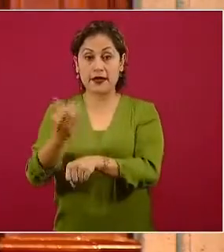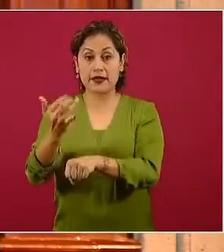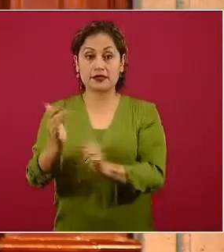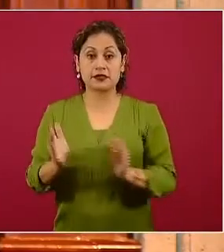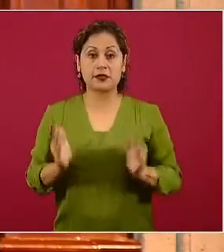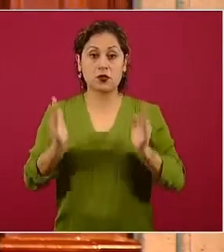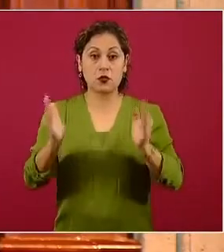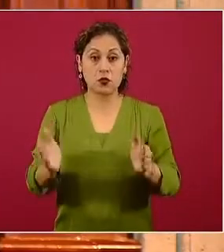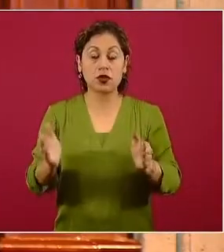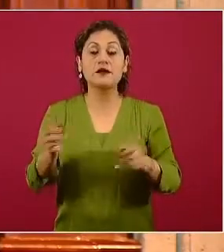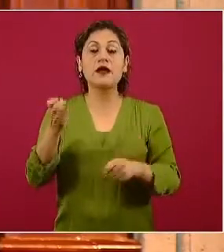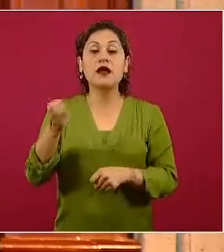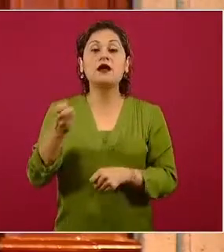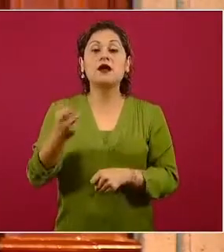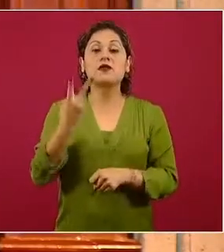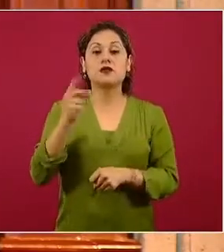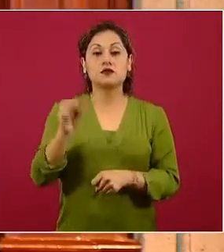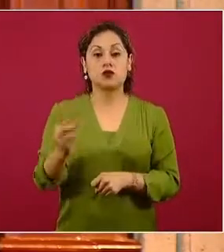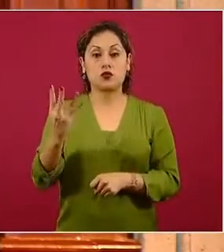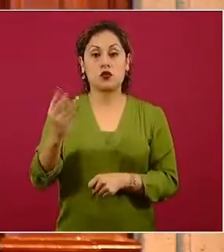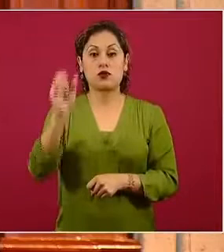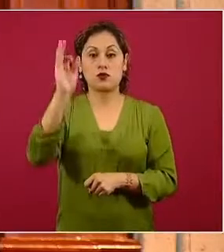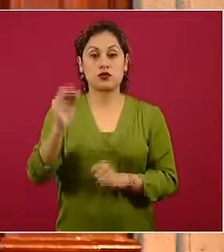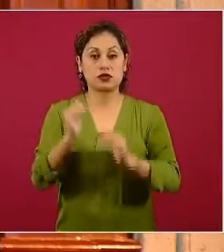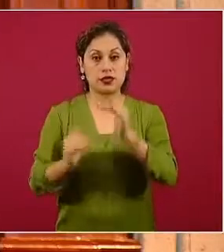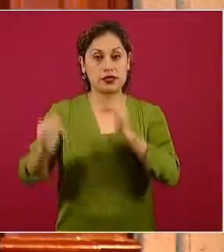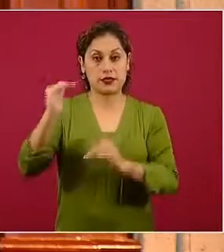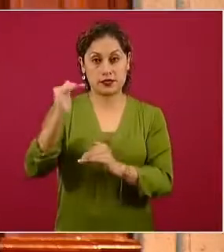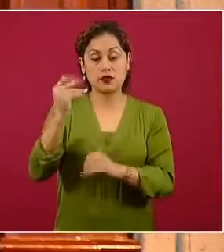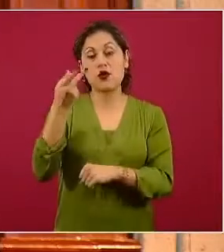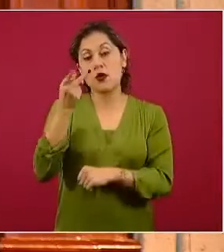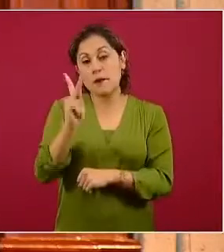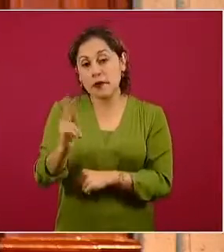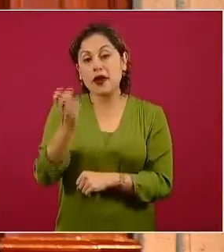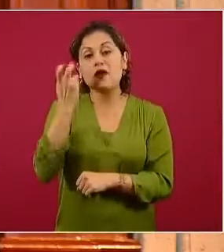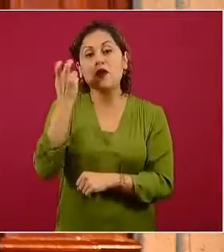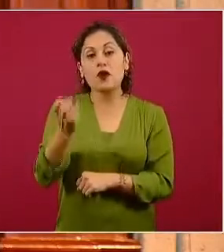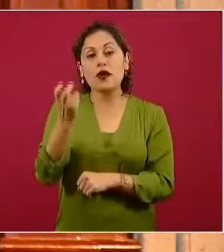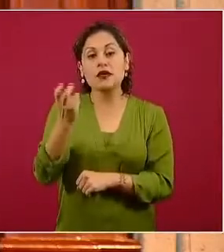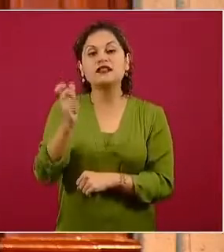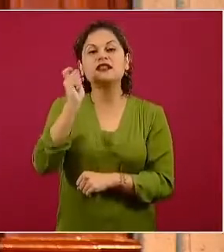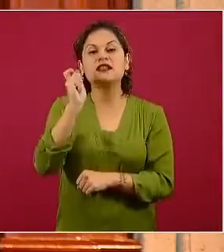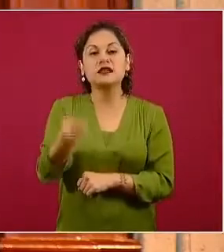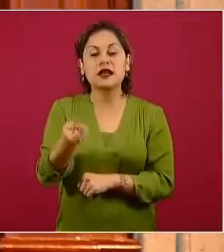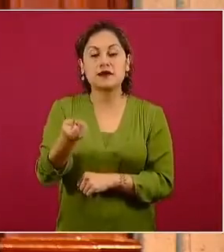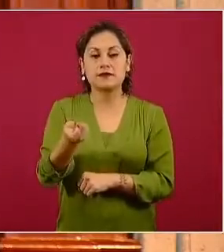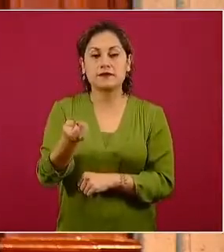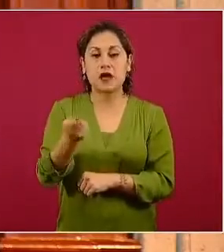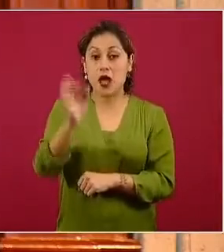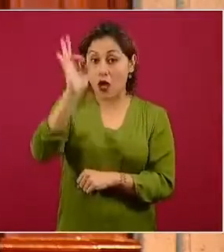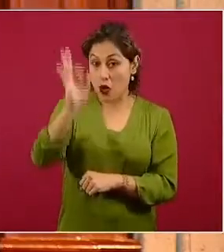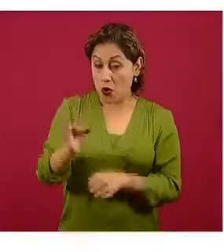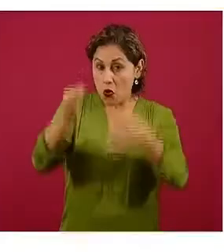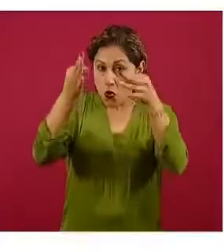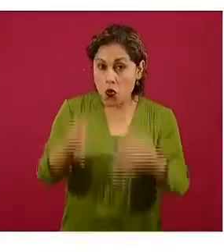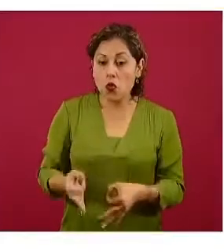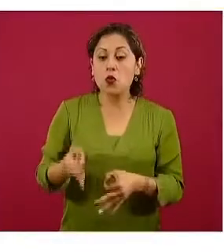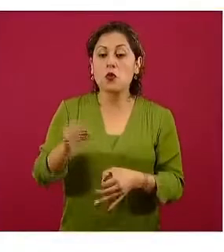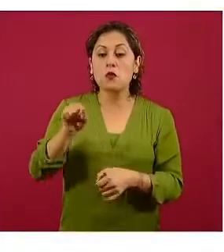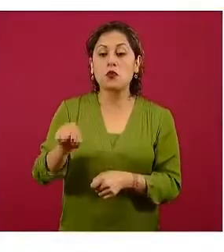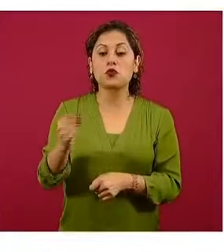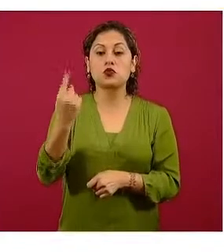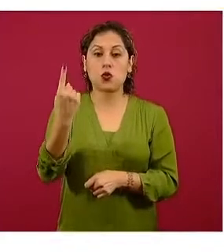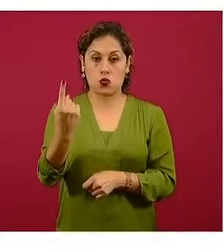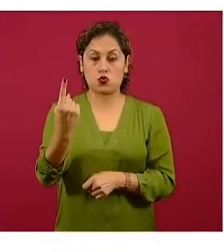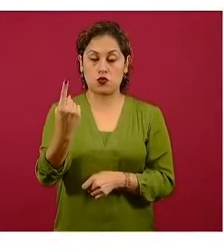al 2.4%. Sin embargo, este incremento es 0.1 puntos